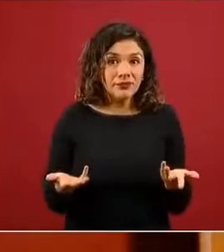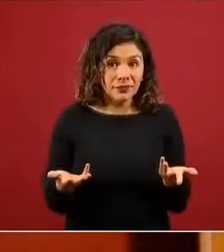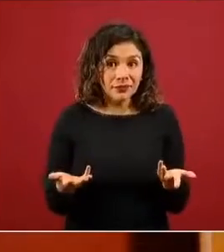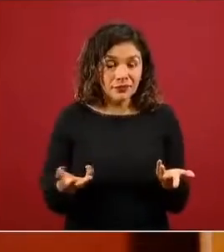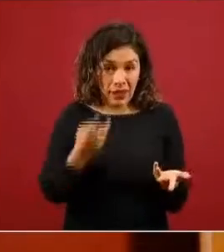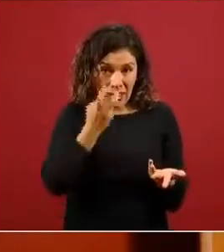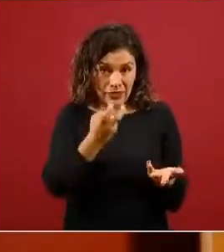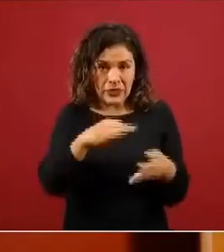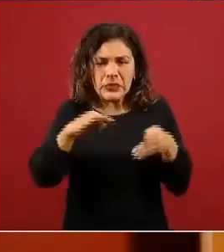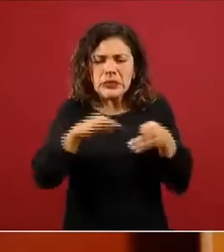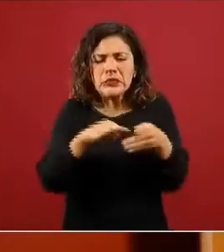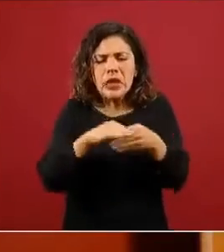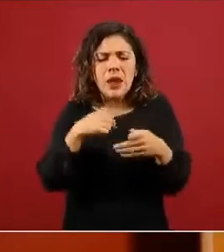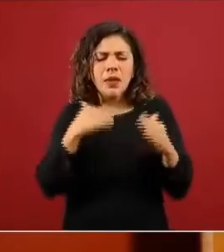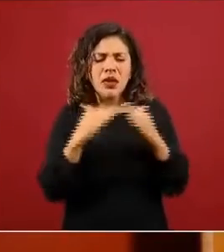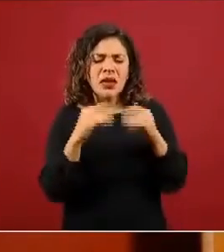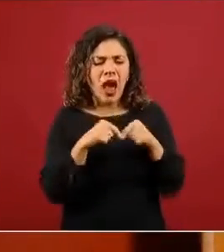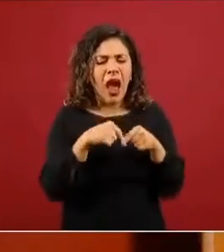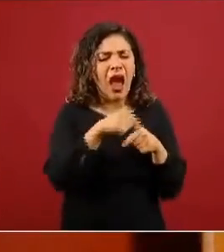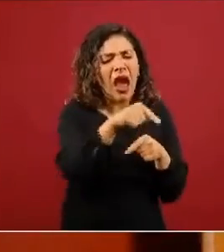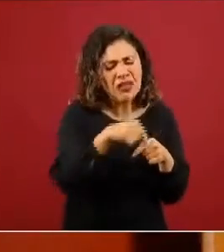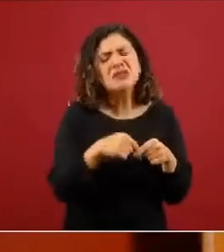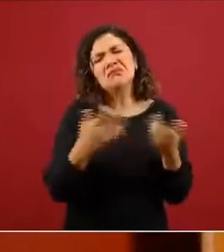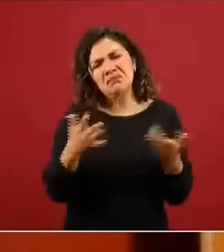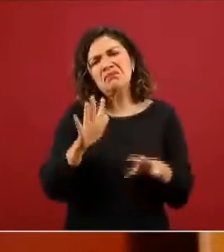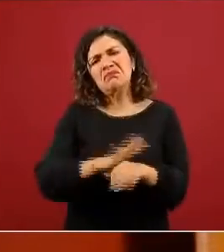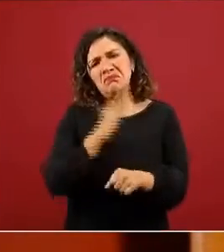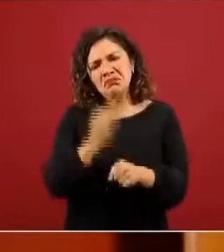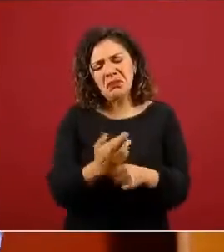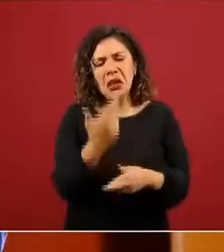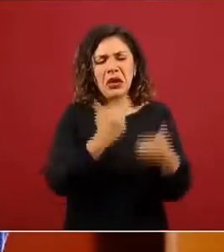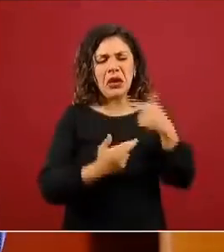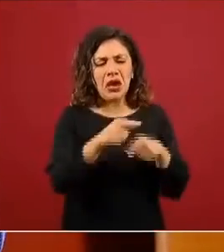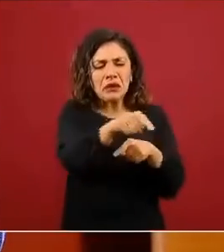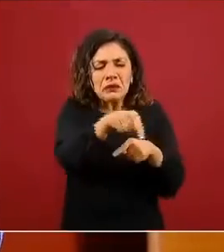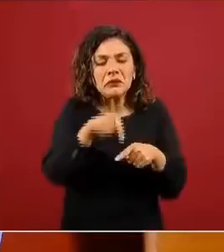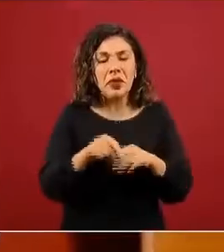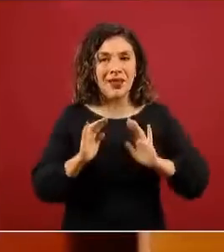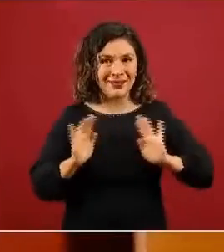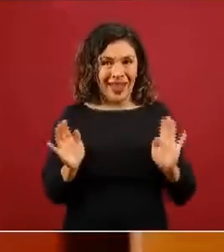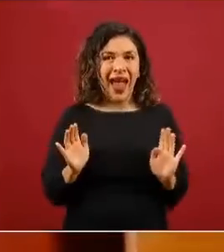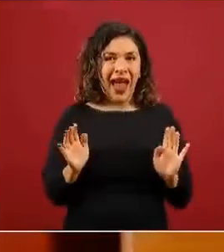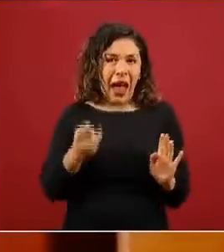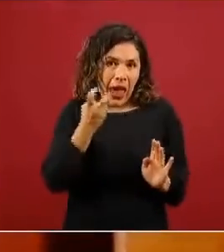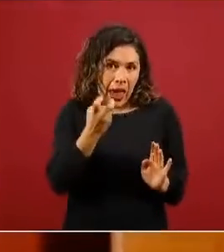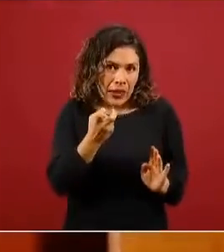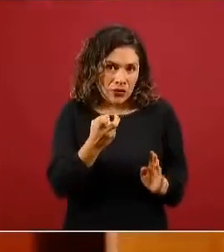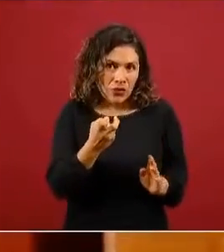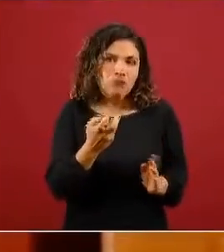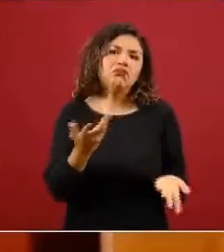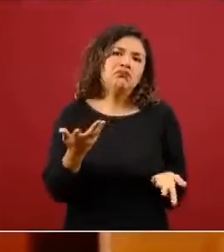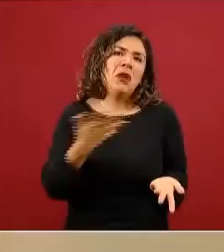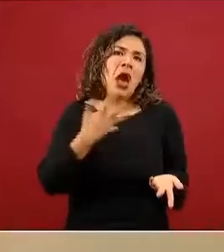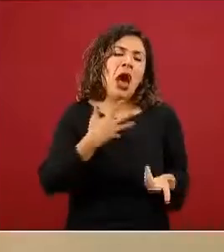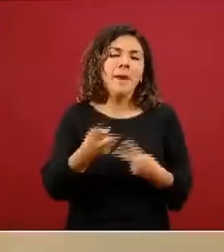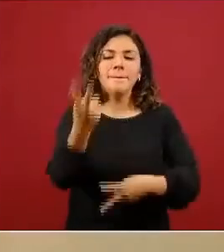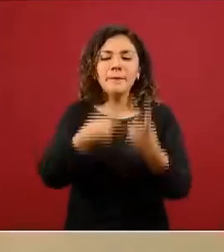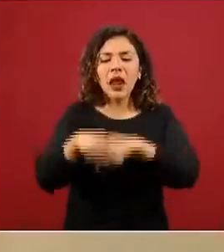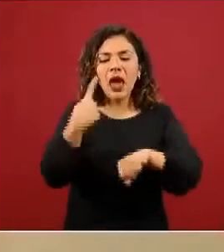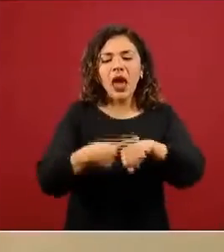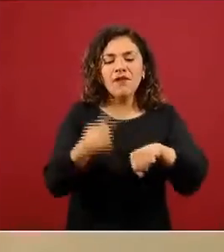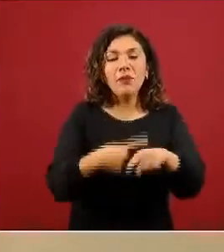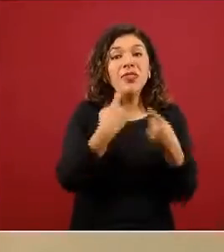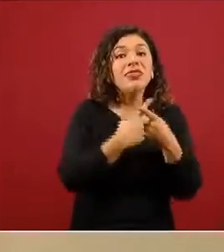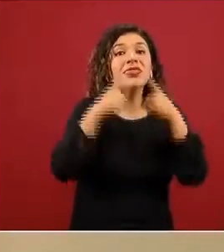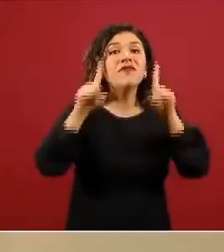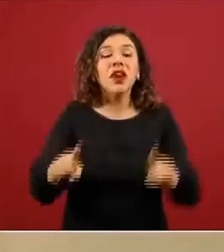esto esté relativamente cerca del domicilio y regresemos al domicilio. Eso da un resultado distinto